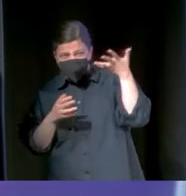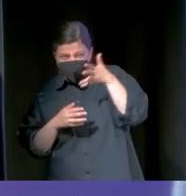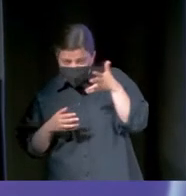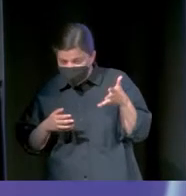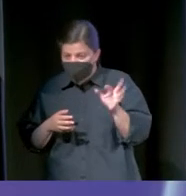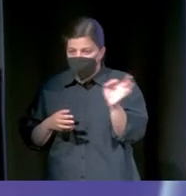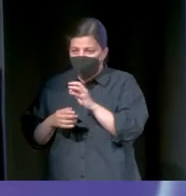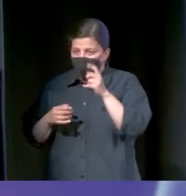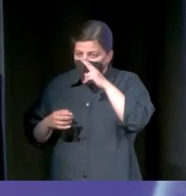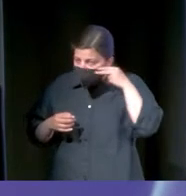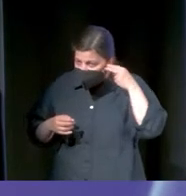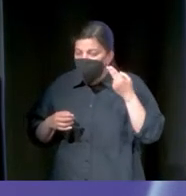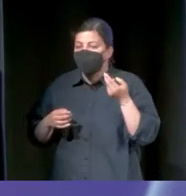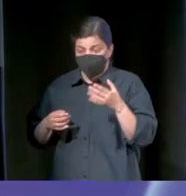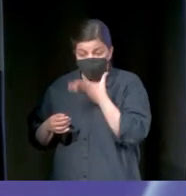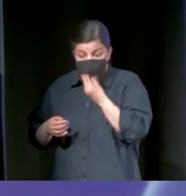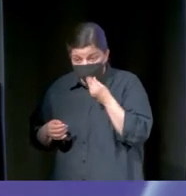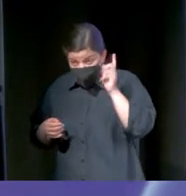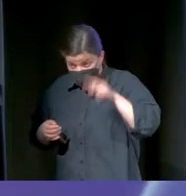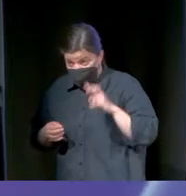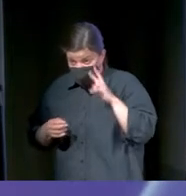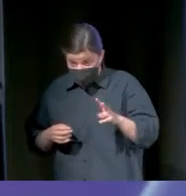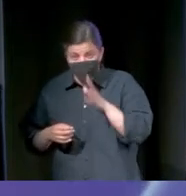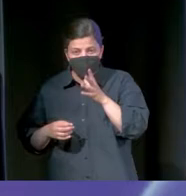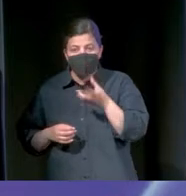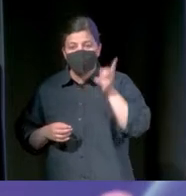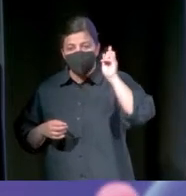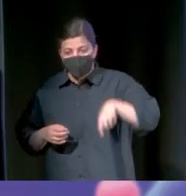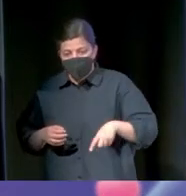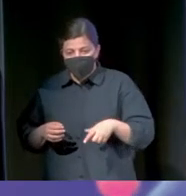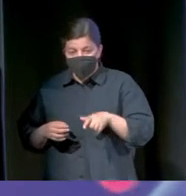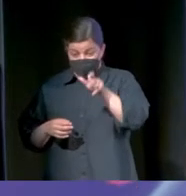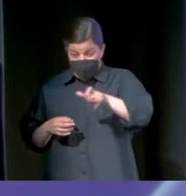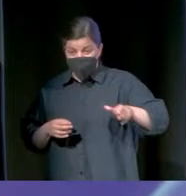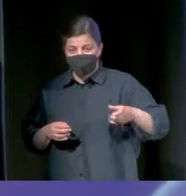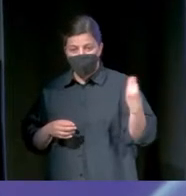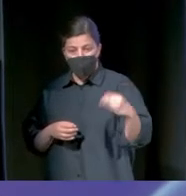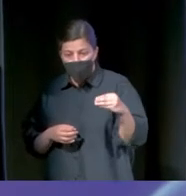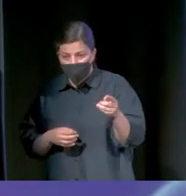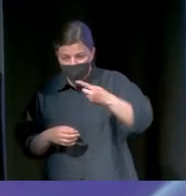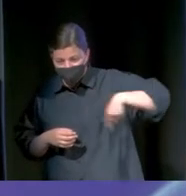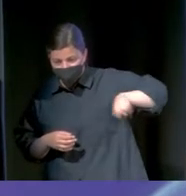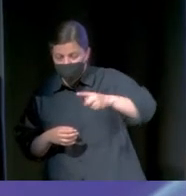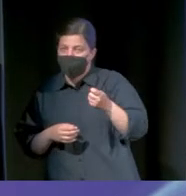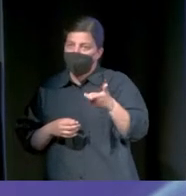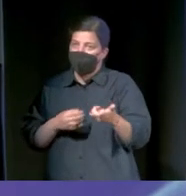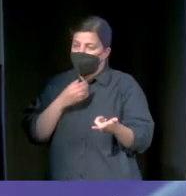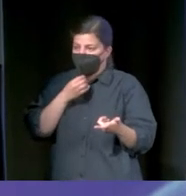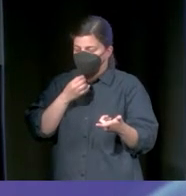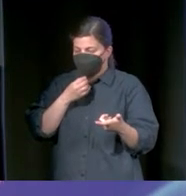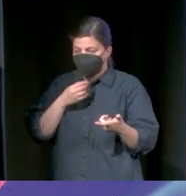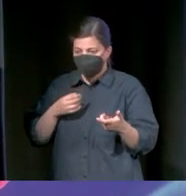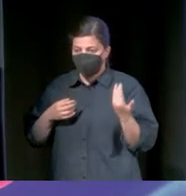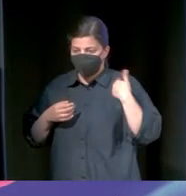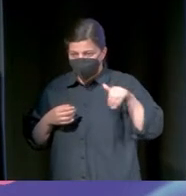algún día que estás con la ojera pues está guay también verlo porque yo creo que también sobre todo la gente joven que está un poco ya